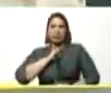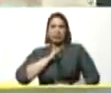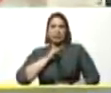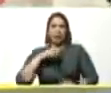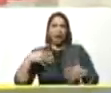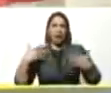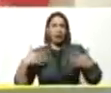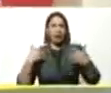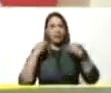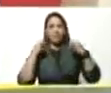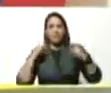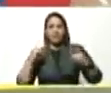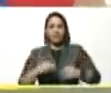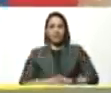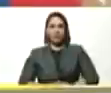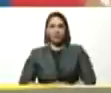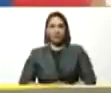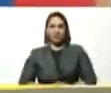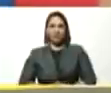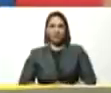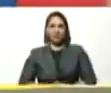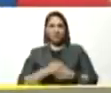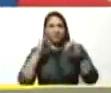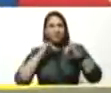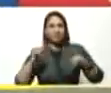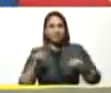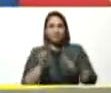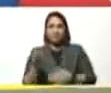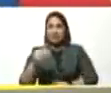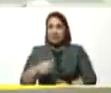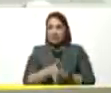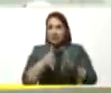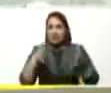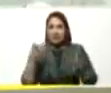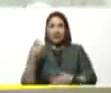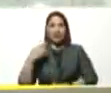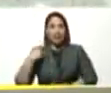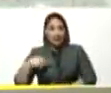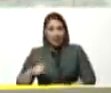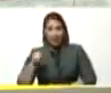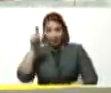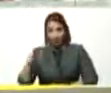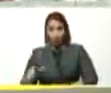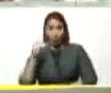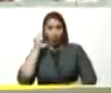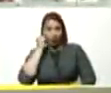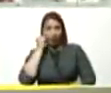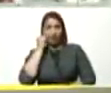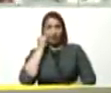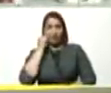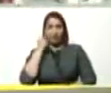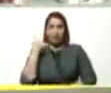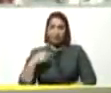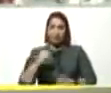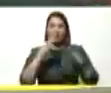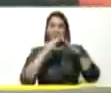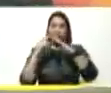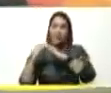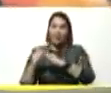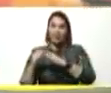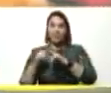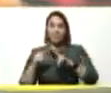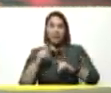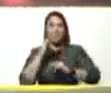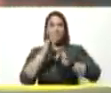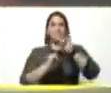de felicidad. La felicidad más grande que pueda tener María es tener su casa para su